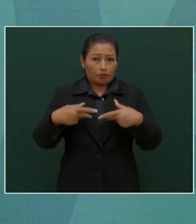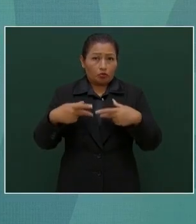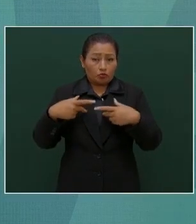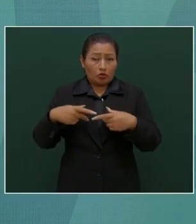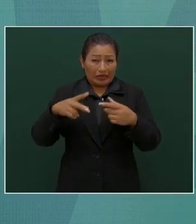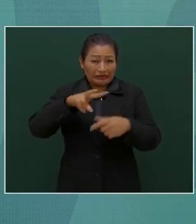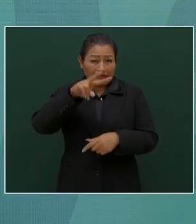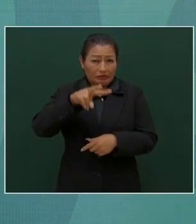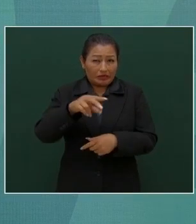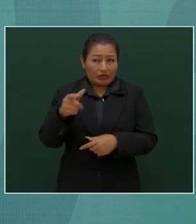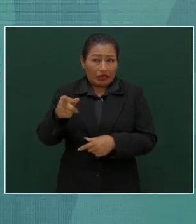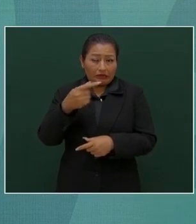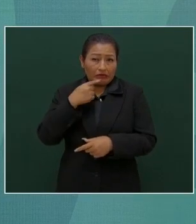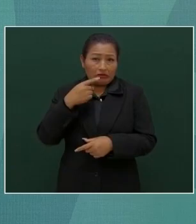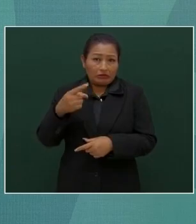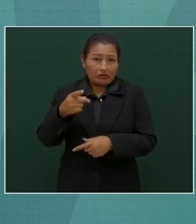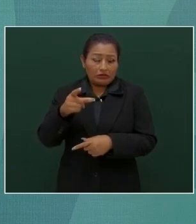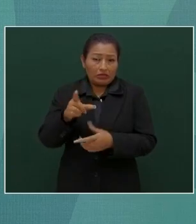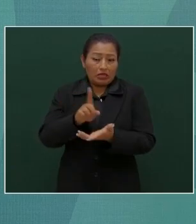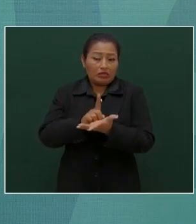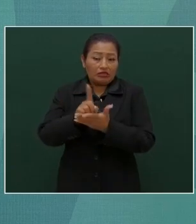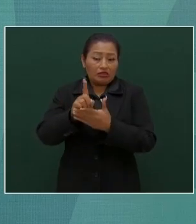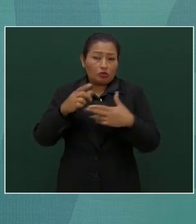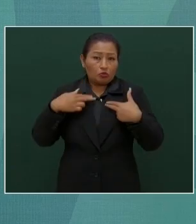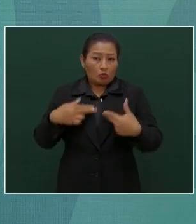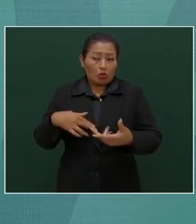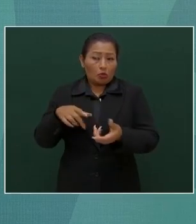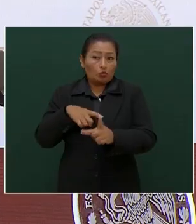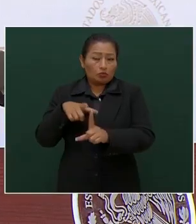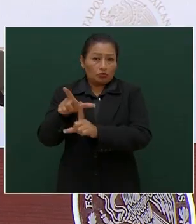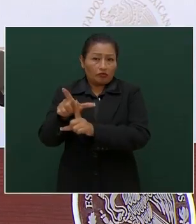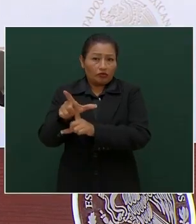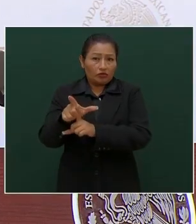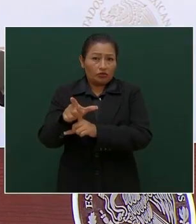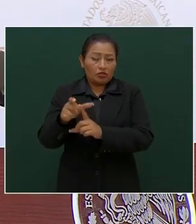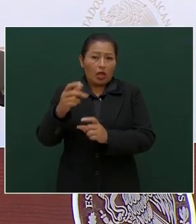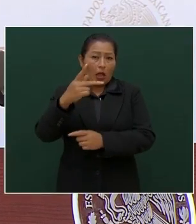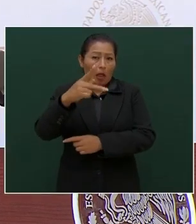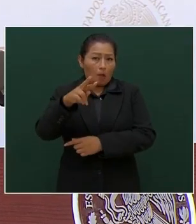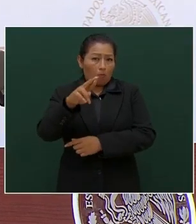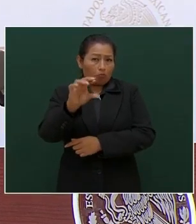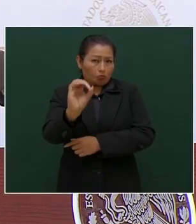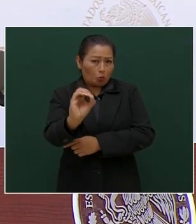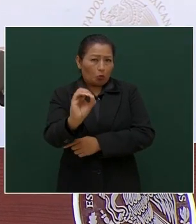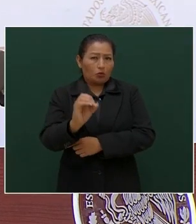defensores de derechos humanos, el PRO,